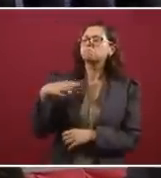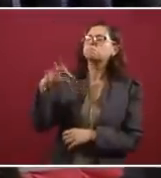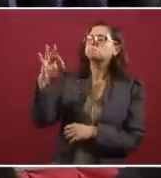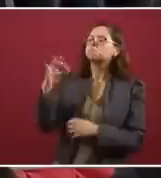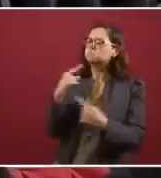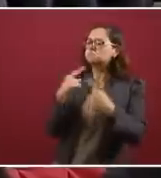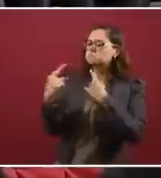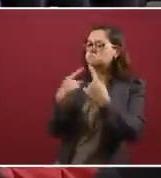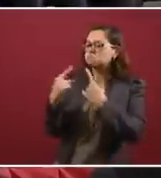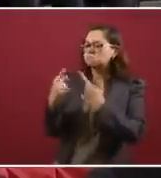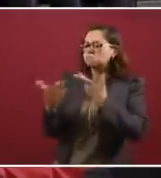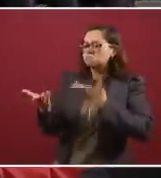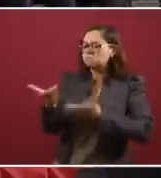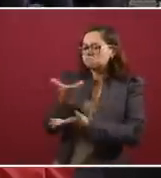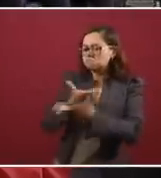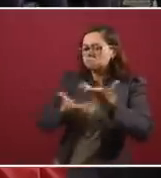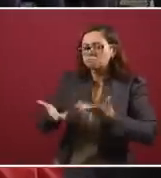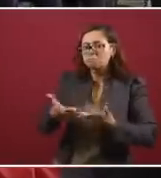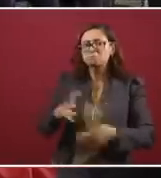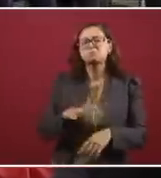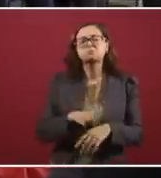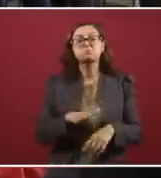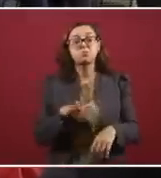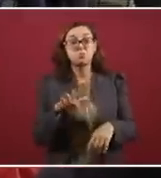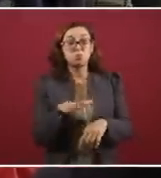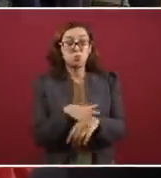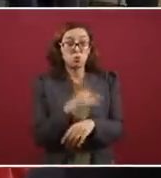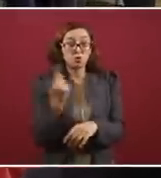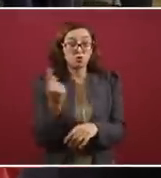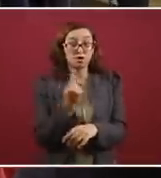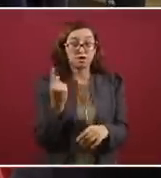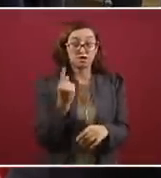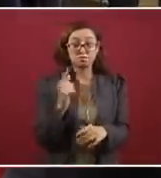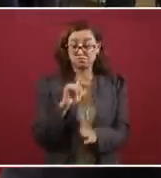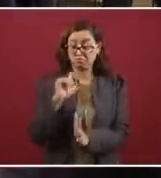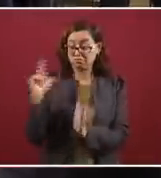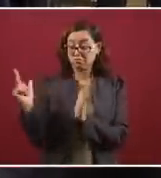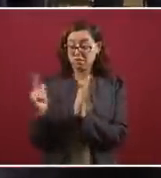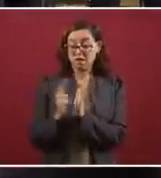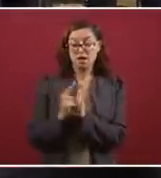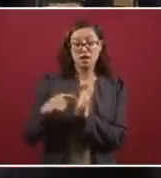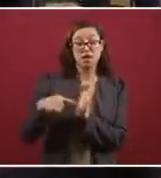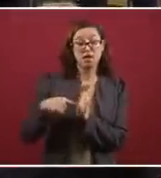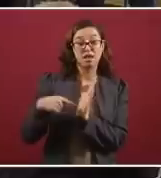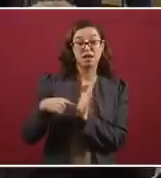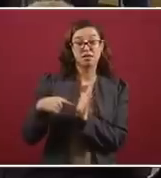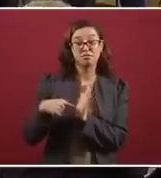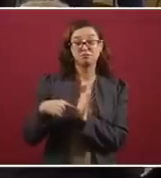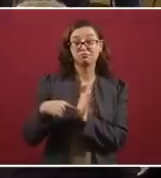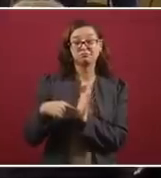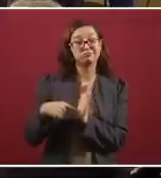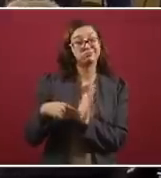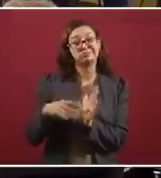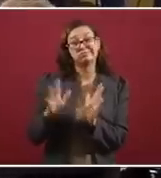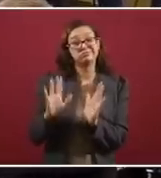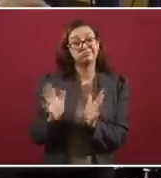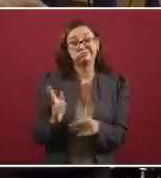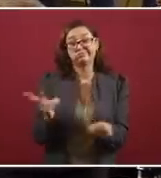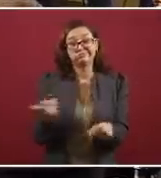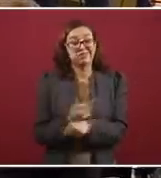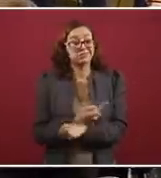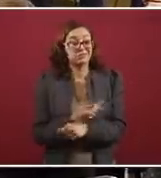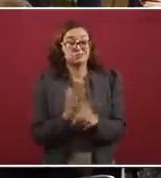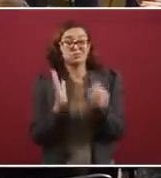porque legalmente ya se habían firmado los